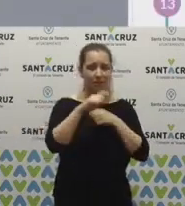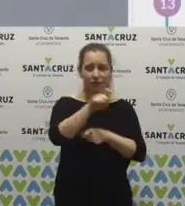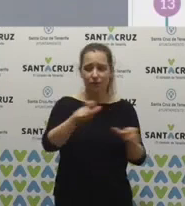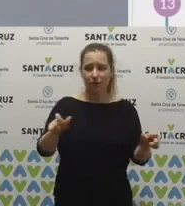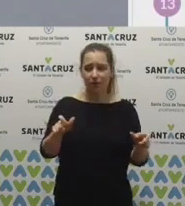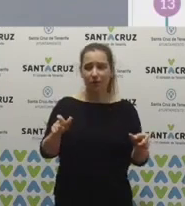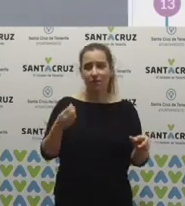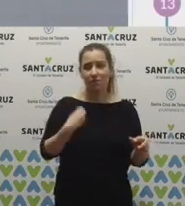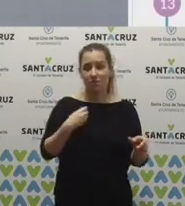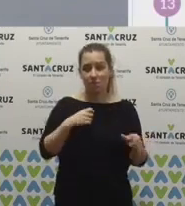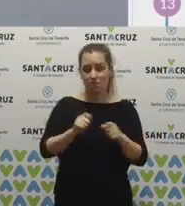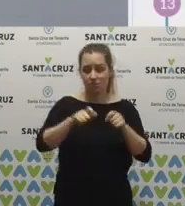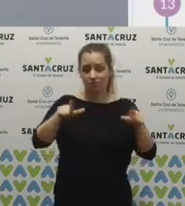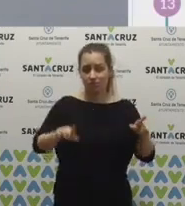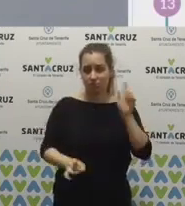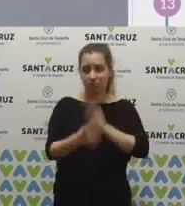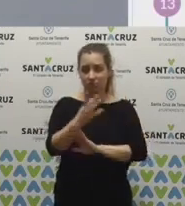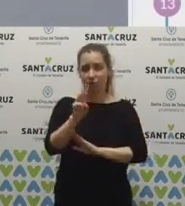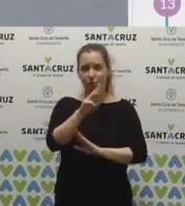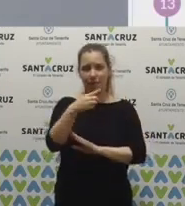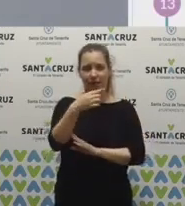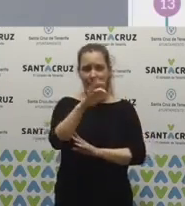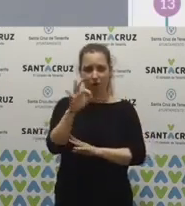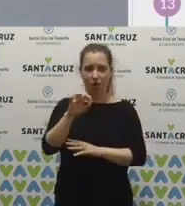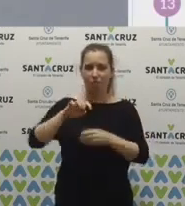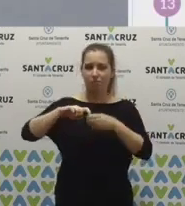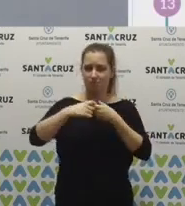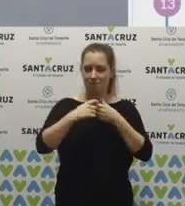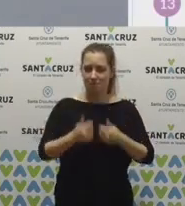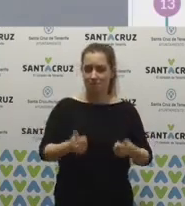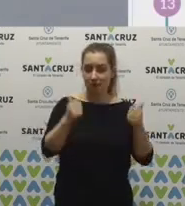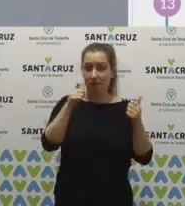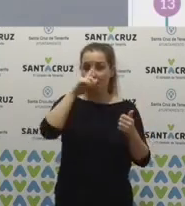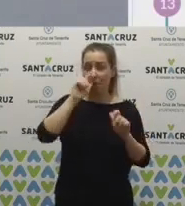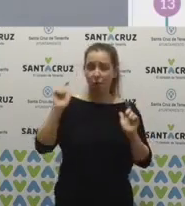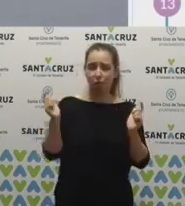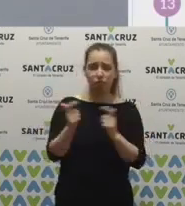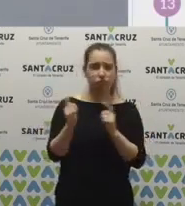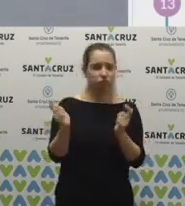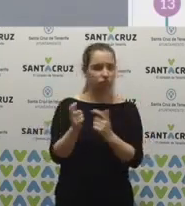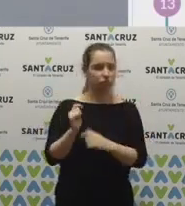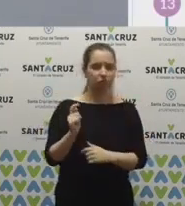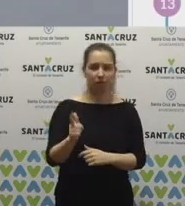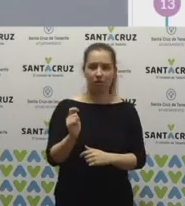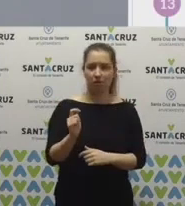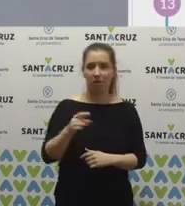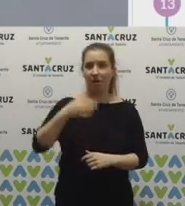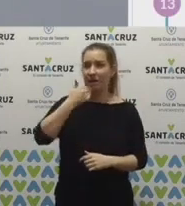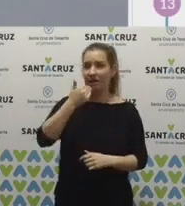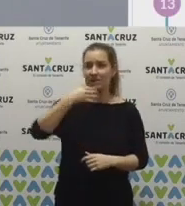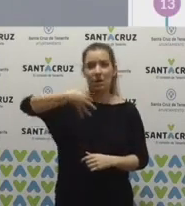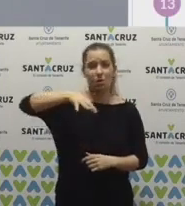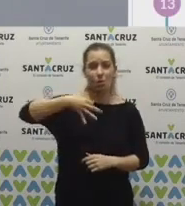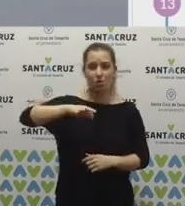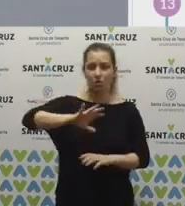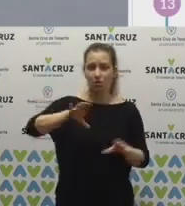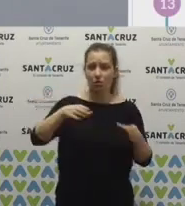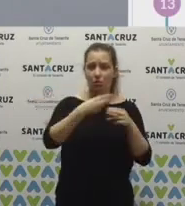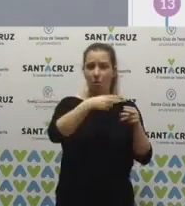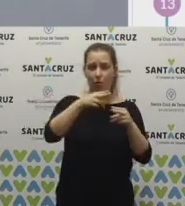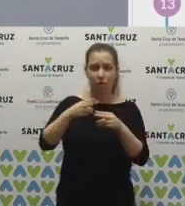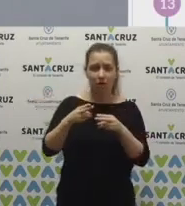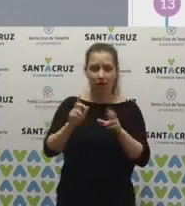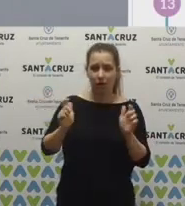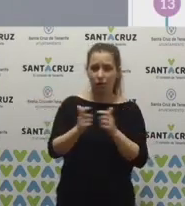más participativo en el psuv esther y recuerdo que muchas reuniones y prácticamente las únicas formaciones políticas que fuimos a todas las